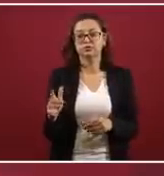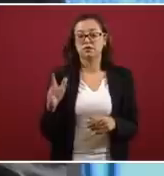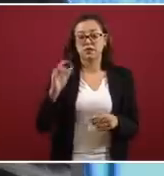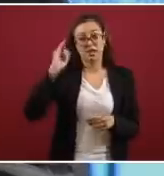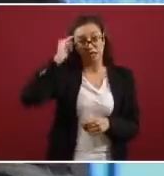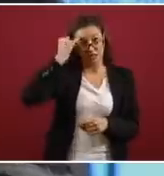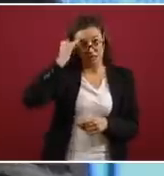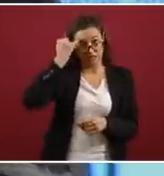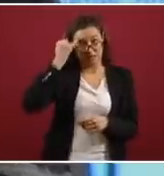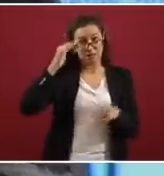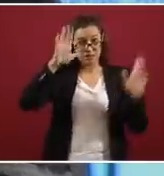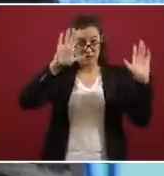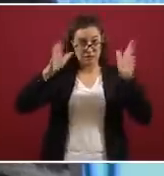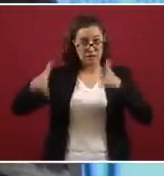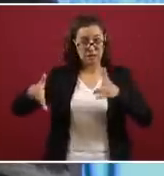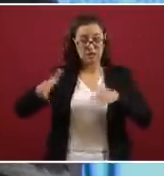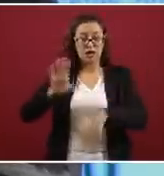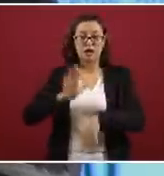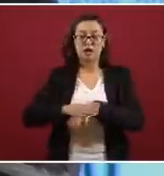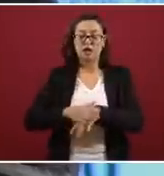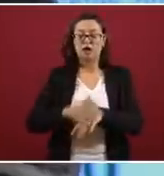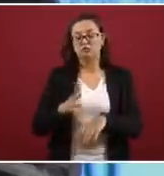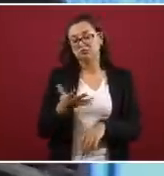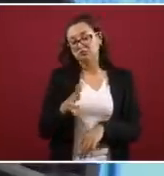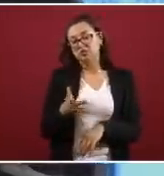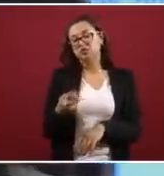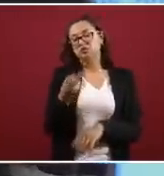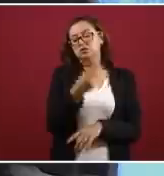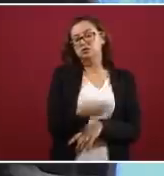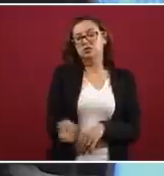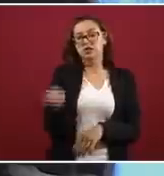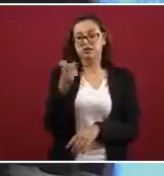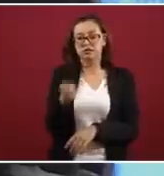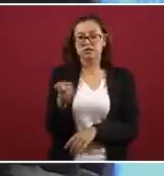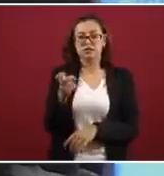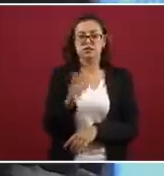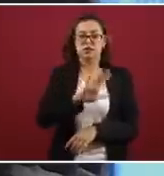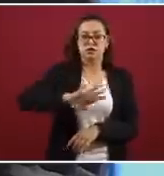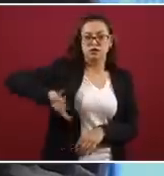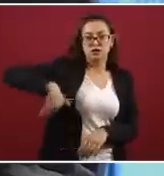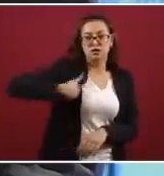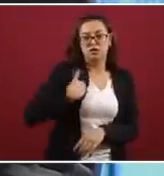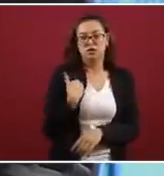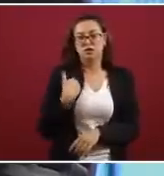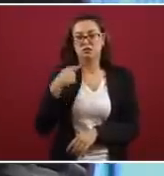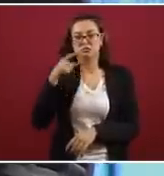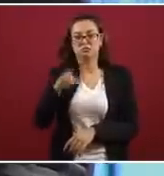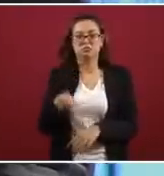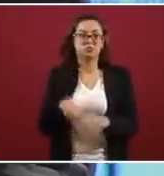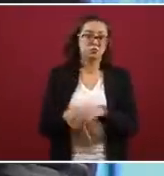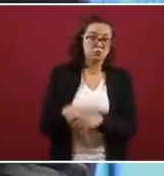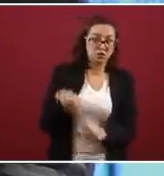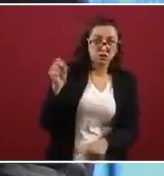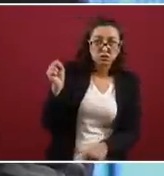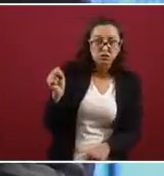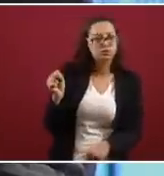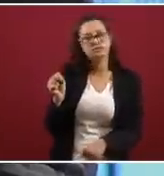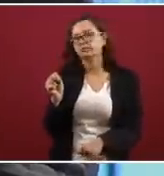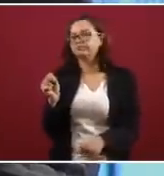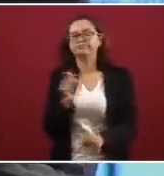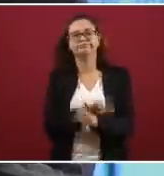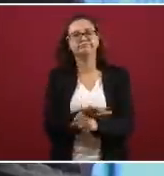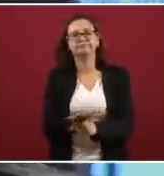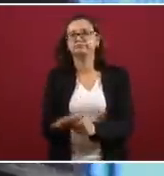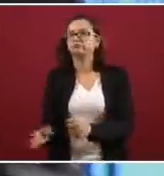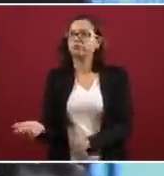indígena donde tenemos aproximadamente 200 bodegas que quede sin ser atendida.